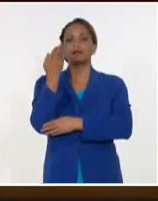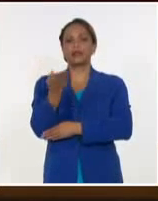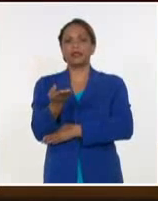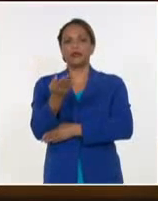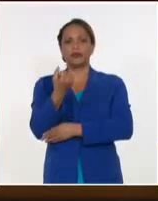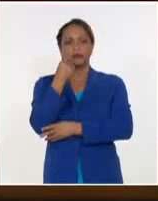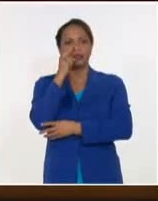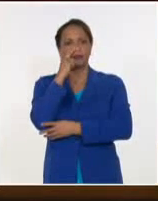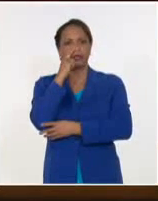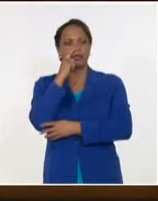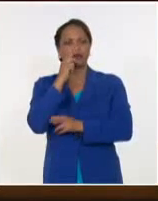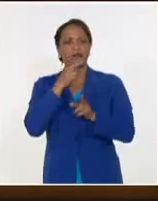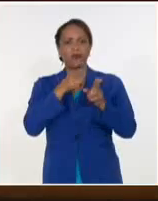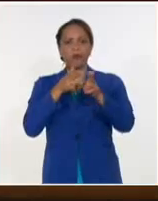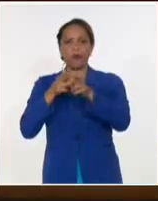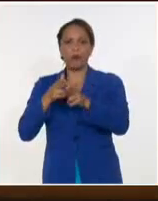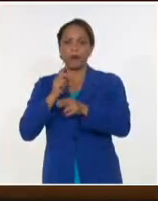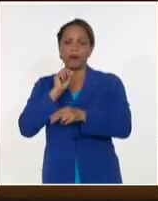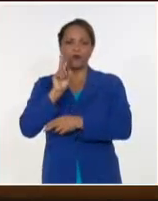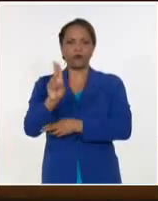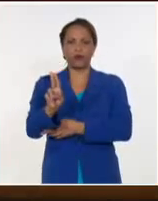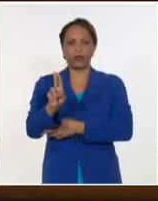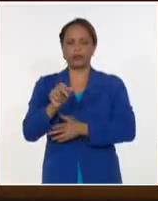al fuego inmediato.